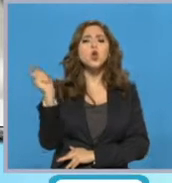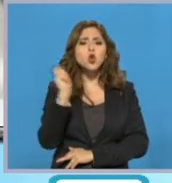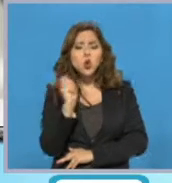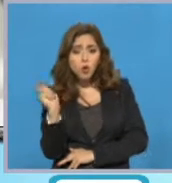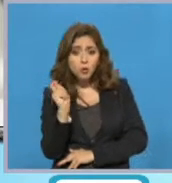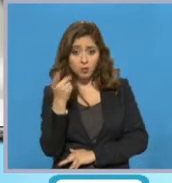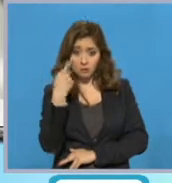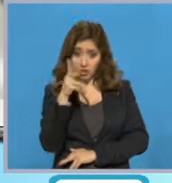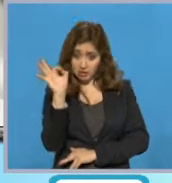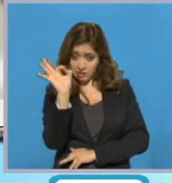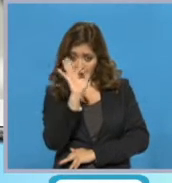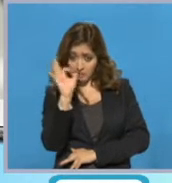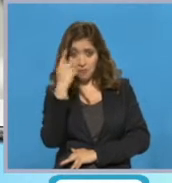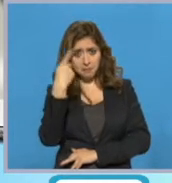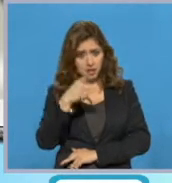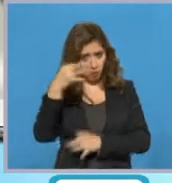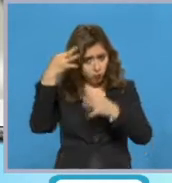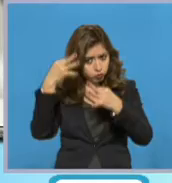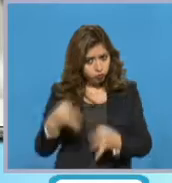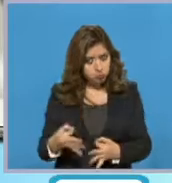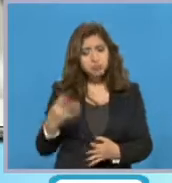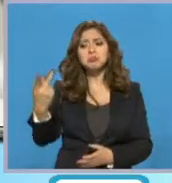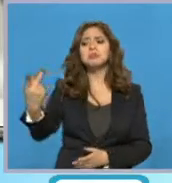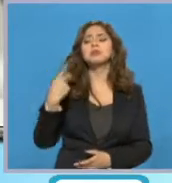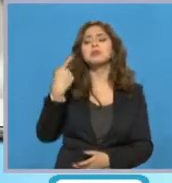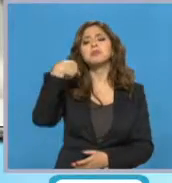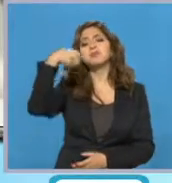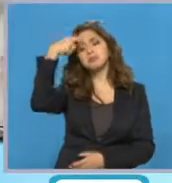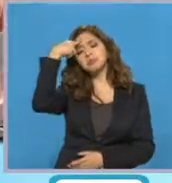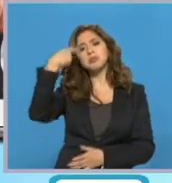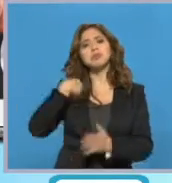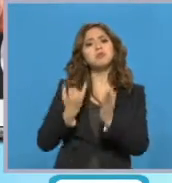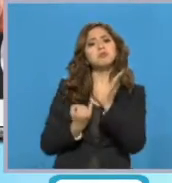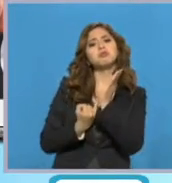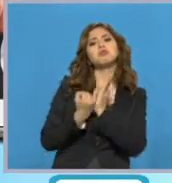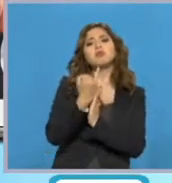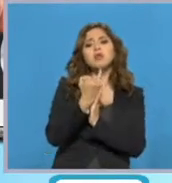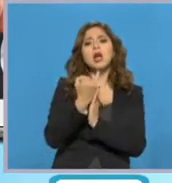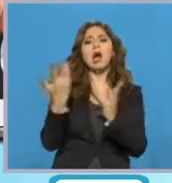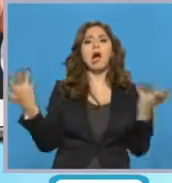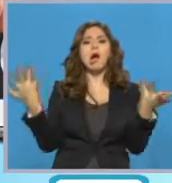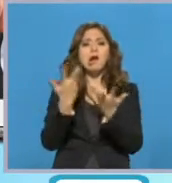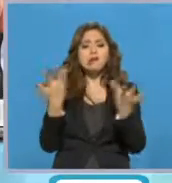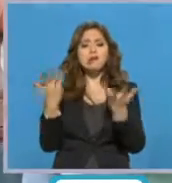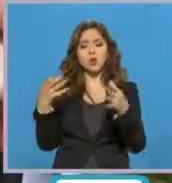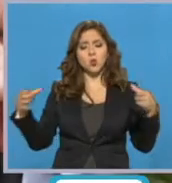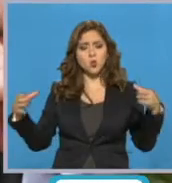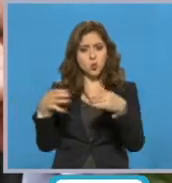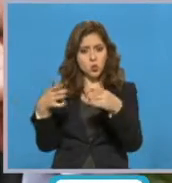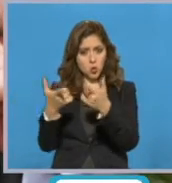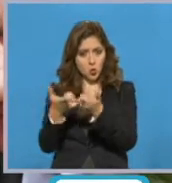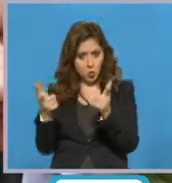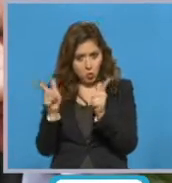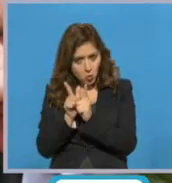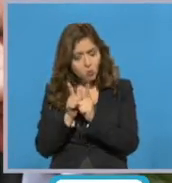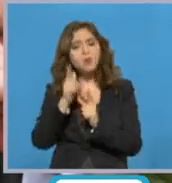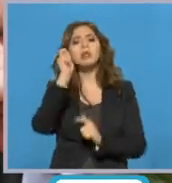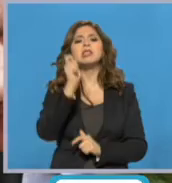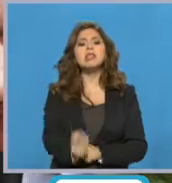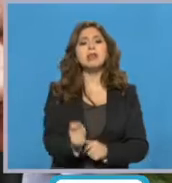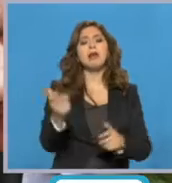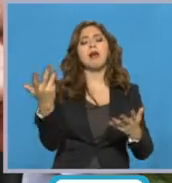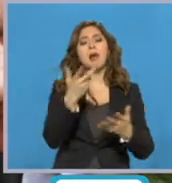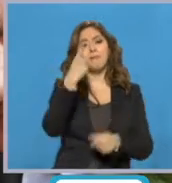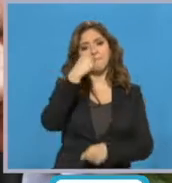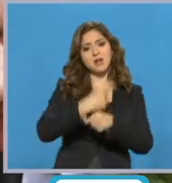podría ser, pero no necesariamente, y decidimos que queremos constituir esta sociedad. Se hace mediante un convenio, es